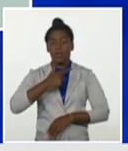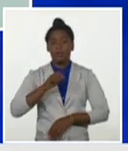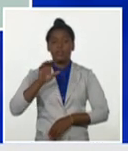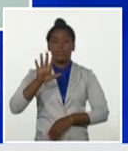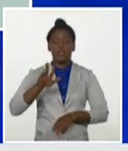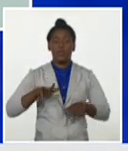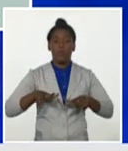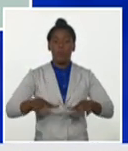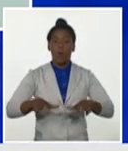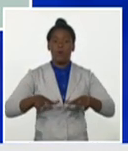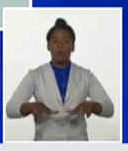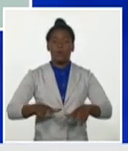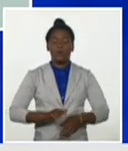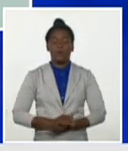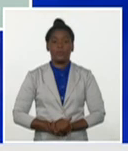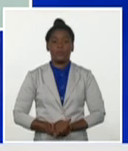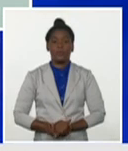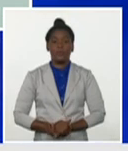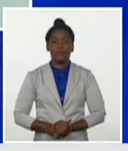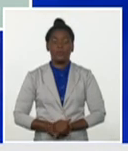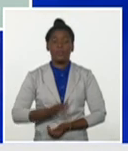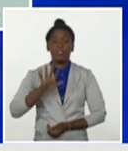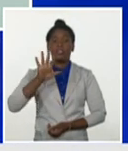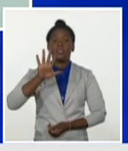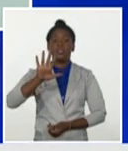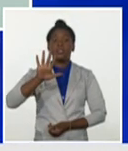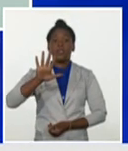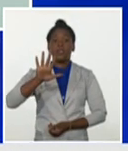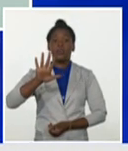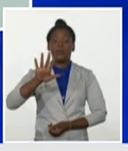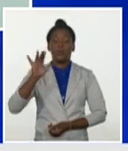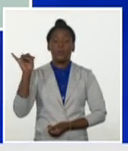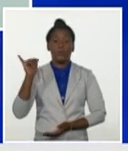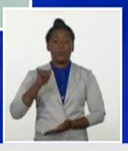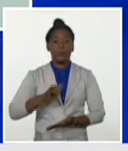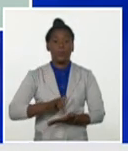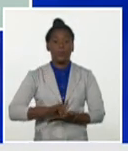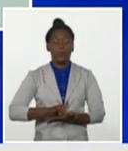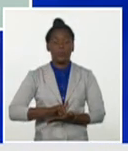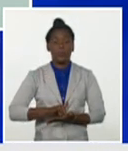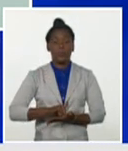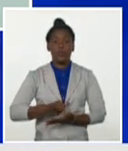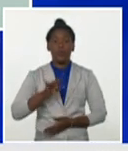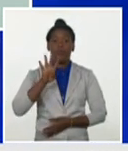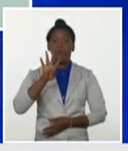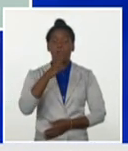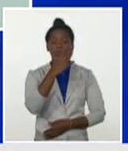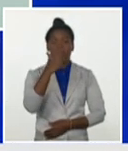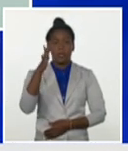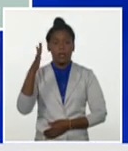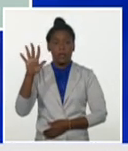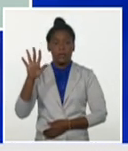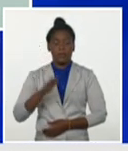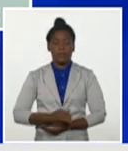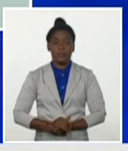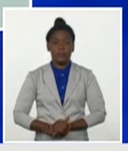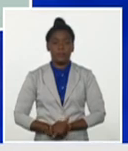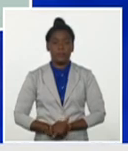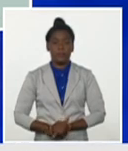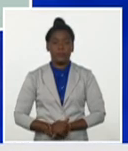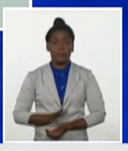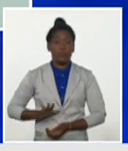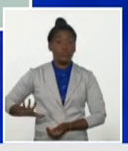Morón. 5 son viajeros cubanos y extranjeros 4, todos procedentes de Rusia.